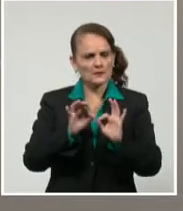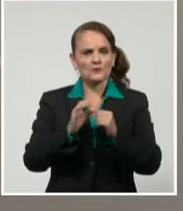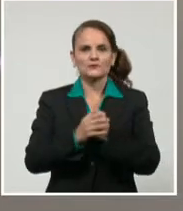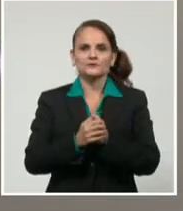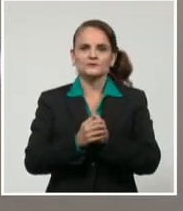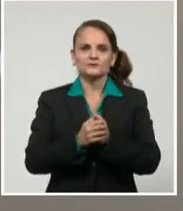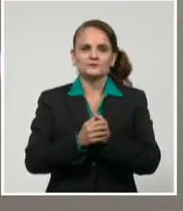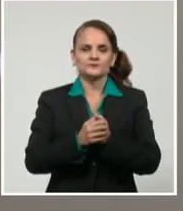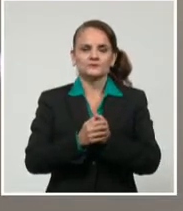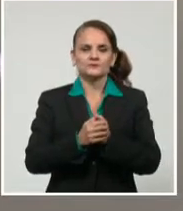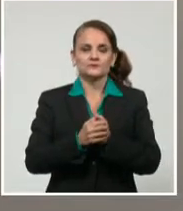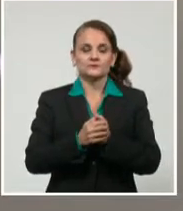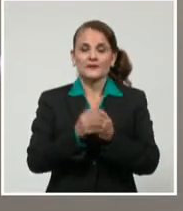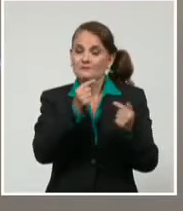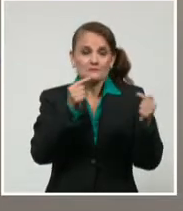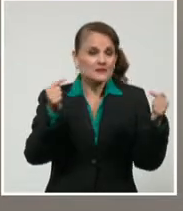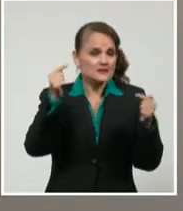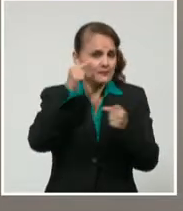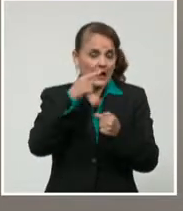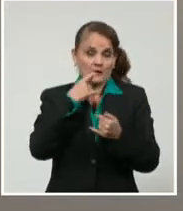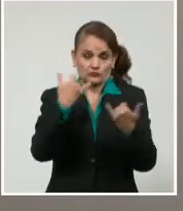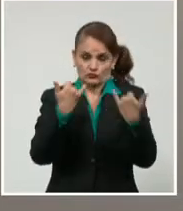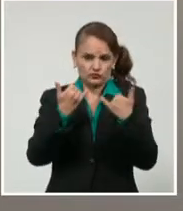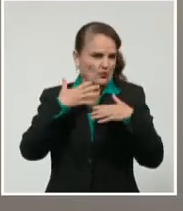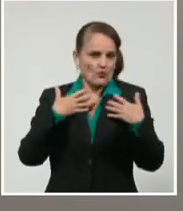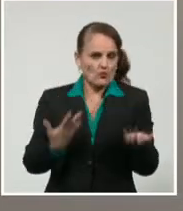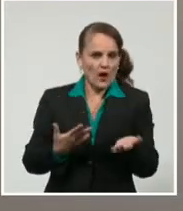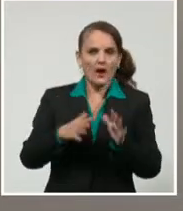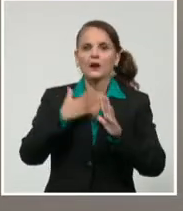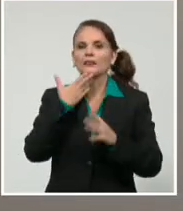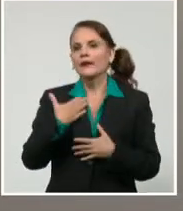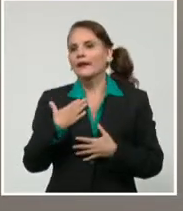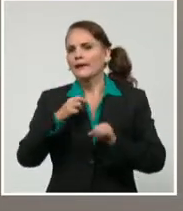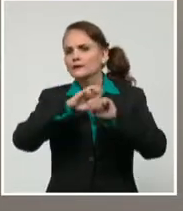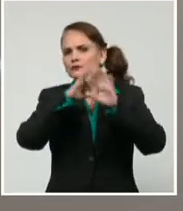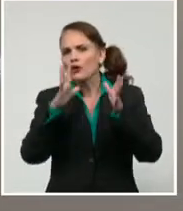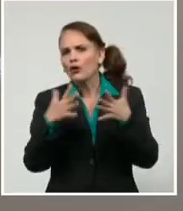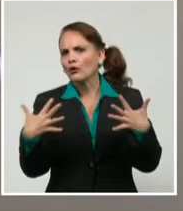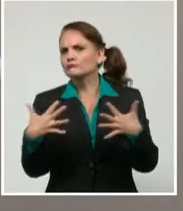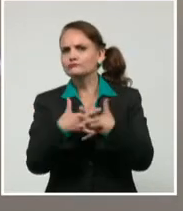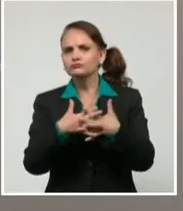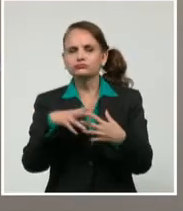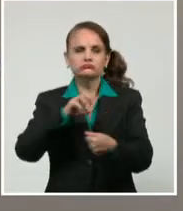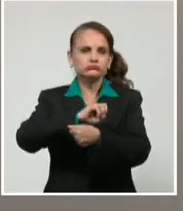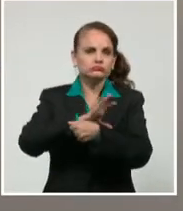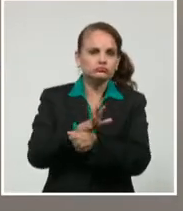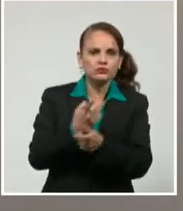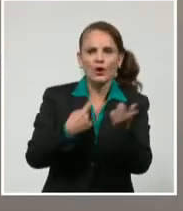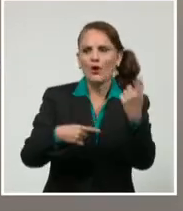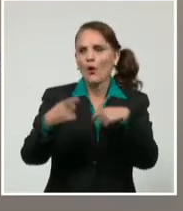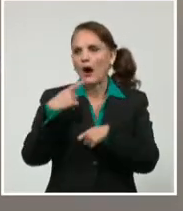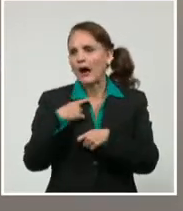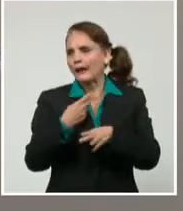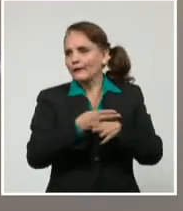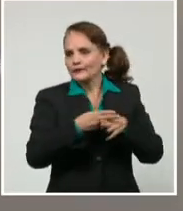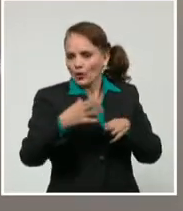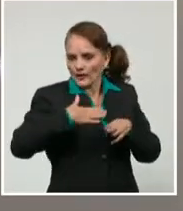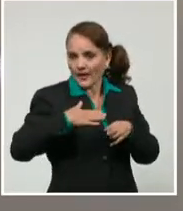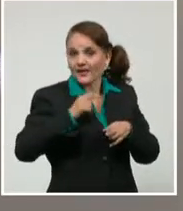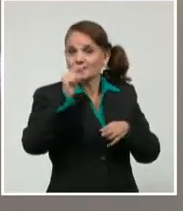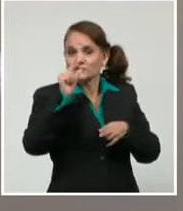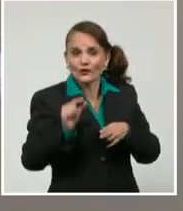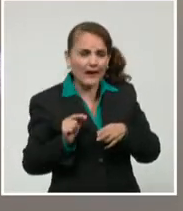fundamentalmente del COVID-19, fundamentalmente de las vivencias que han tenido, fundamentalmente